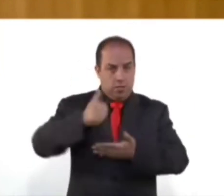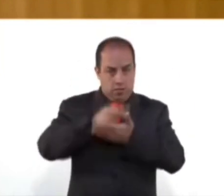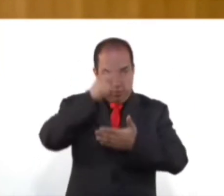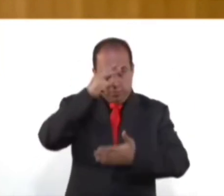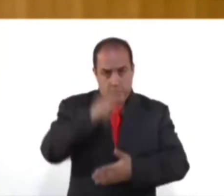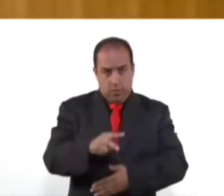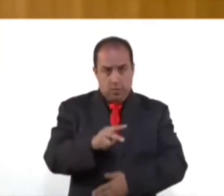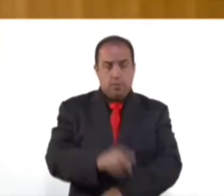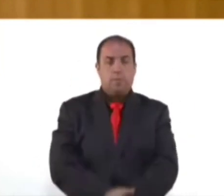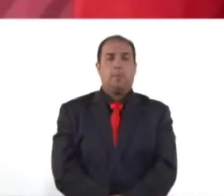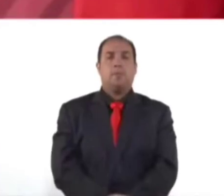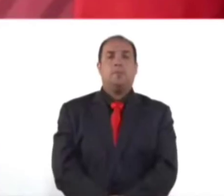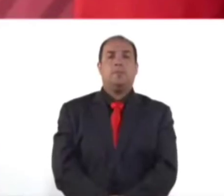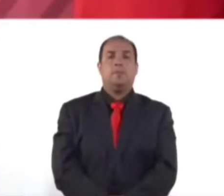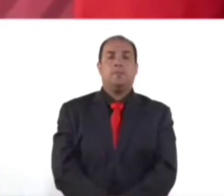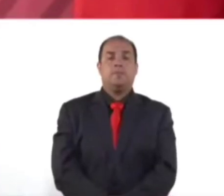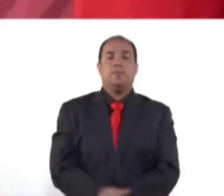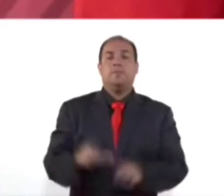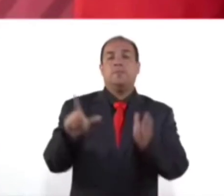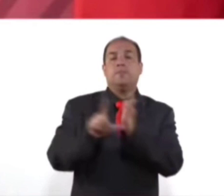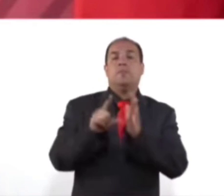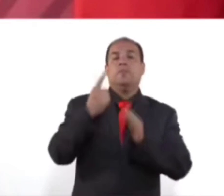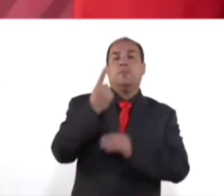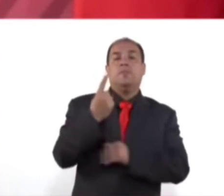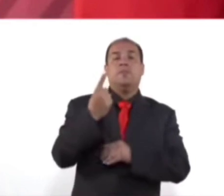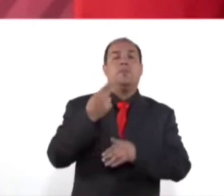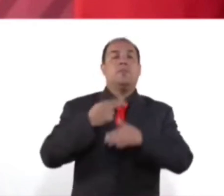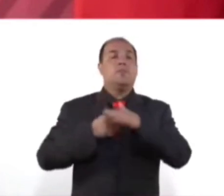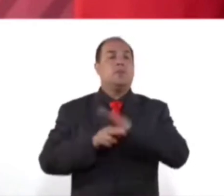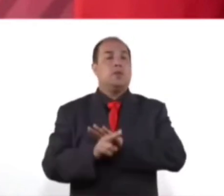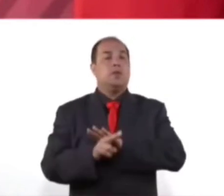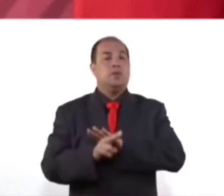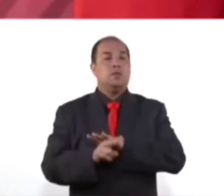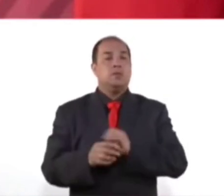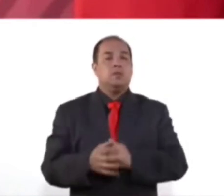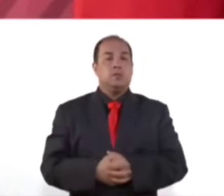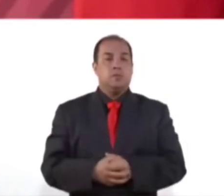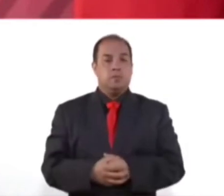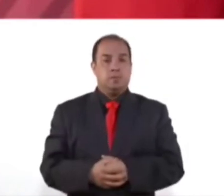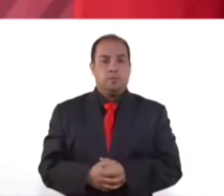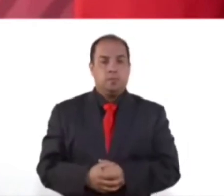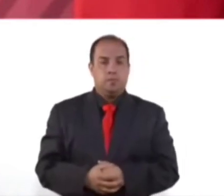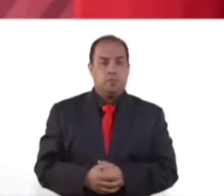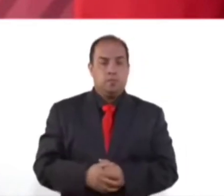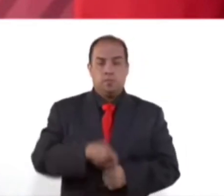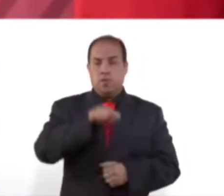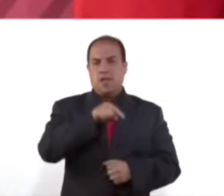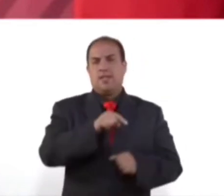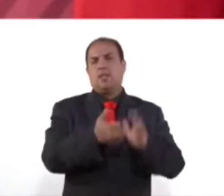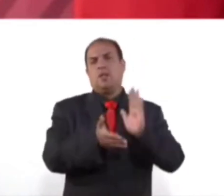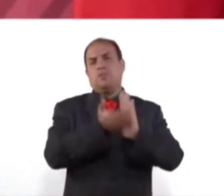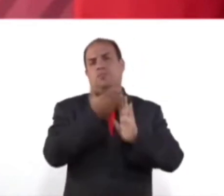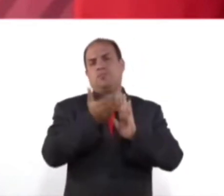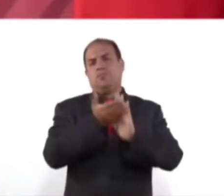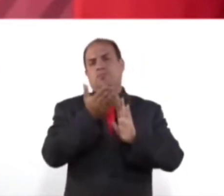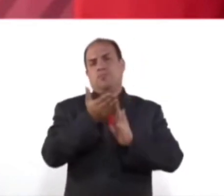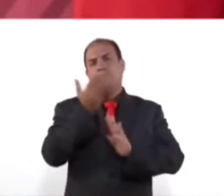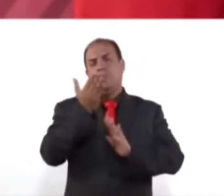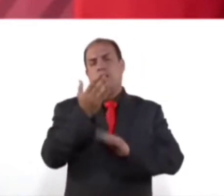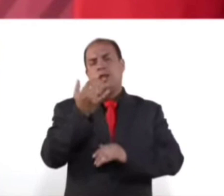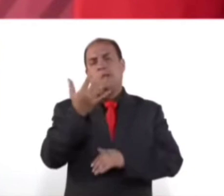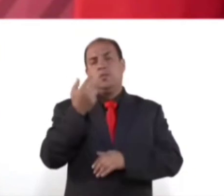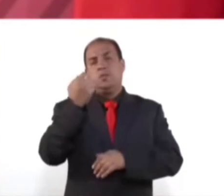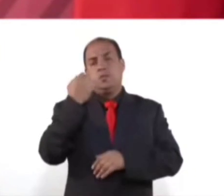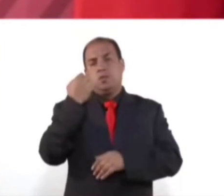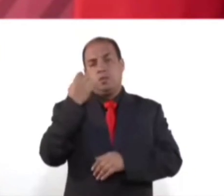México. La línea 1 del metro, como saben, se construyó, o bueno, inició operaciones hace